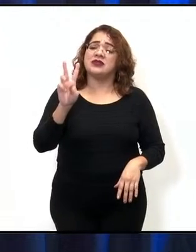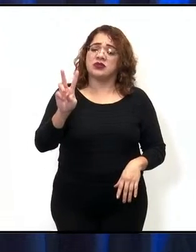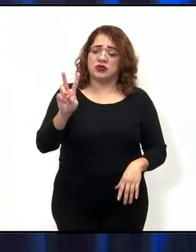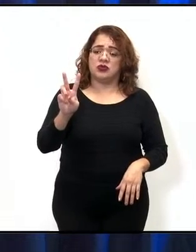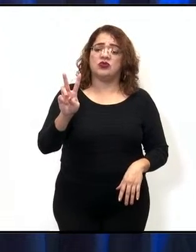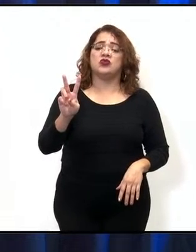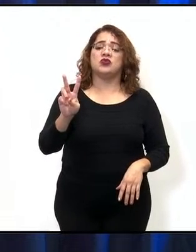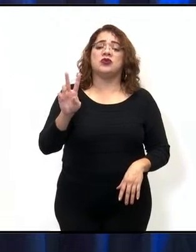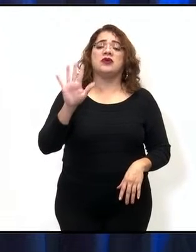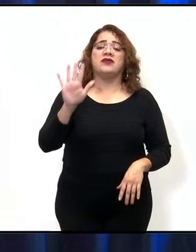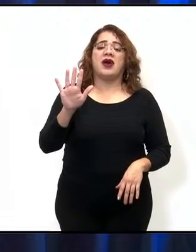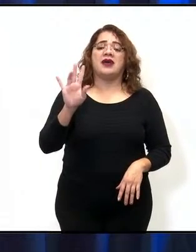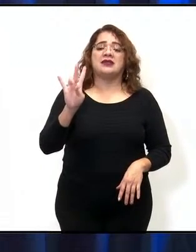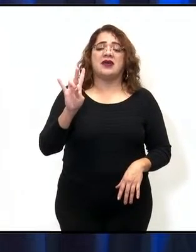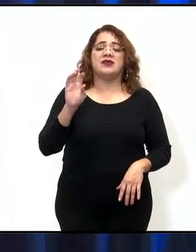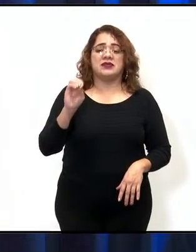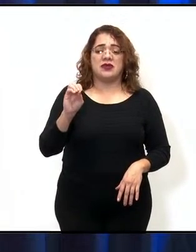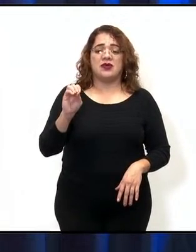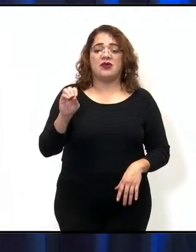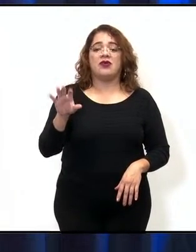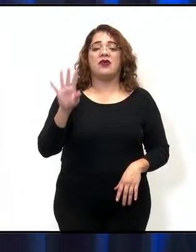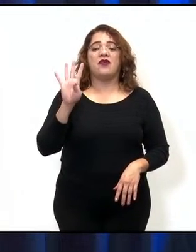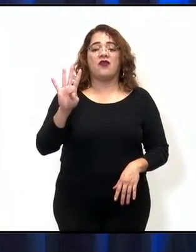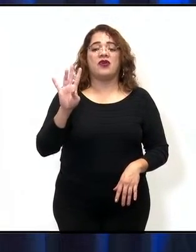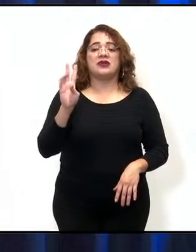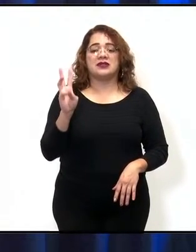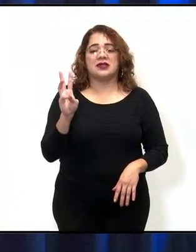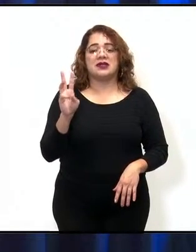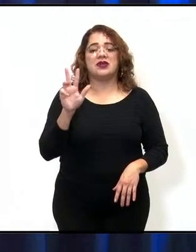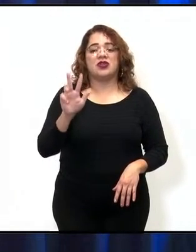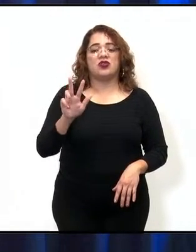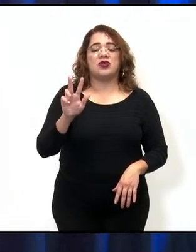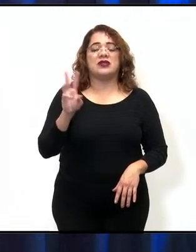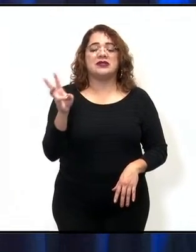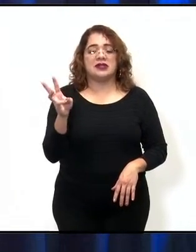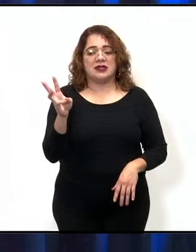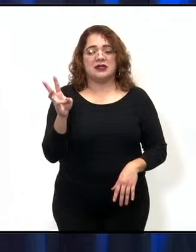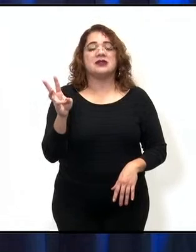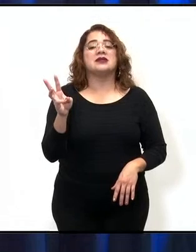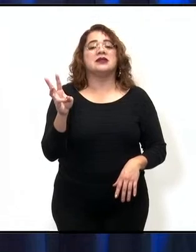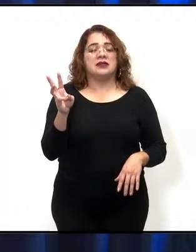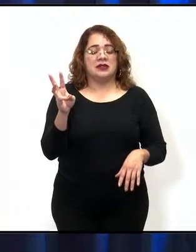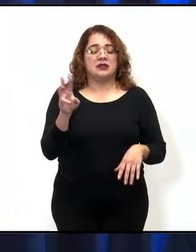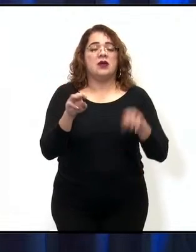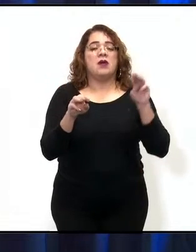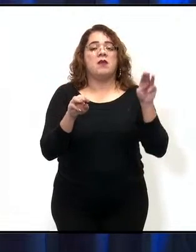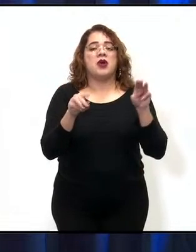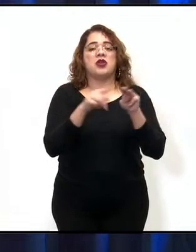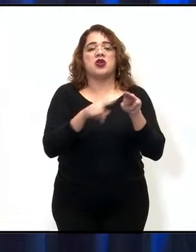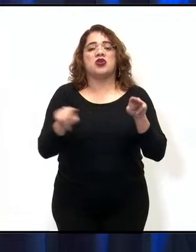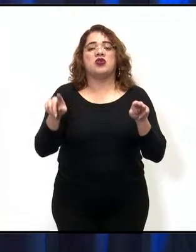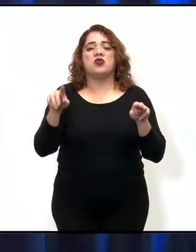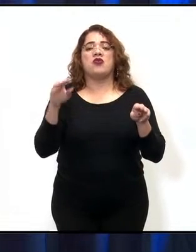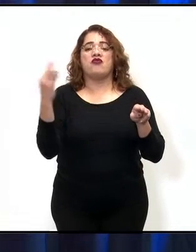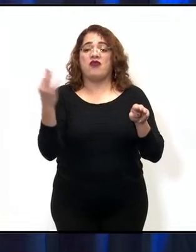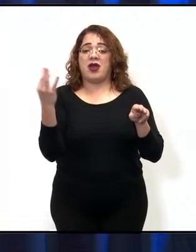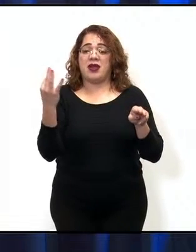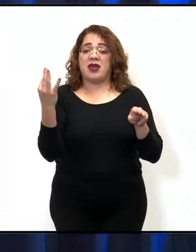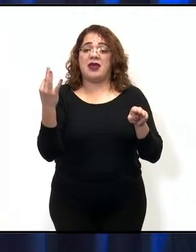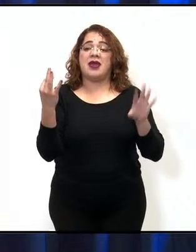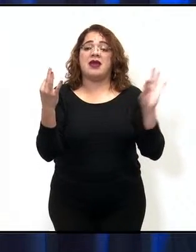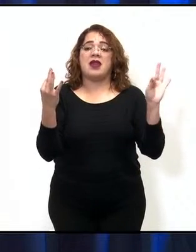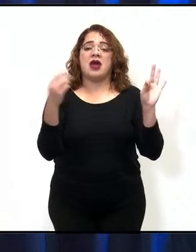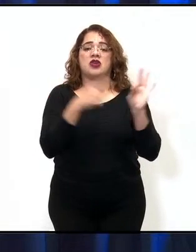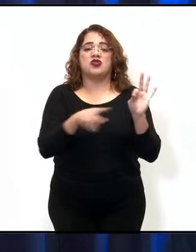entre las 9 de la mañana a 5 de la tarde, los días lunes a viernes. Nuestros sitios de prueba